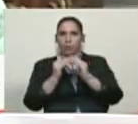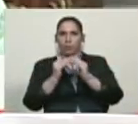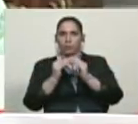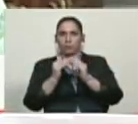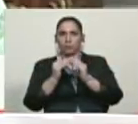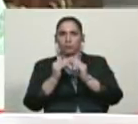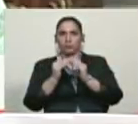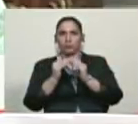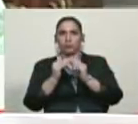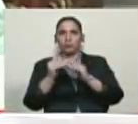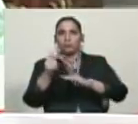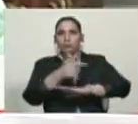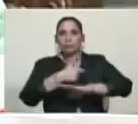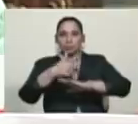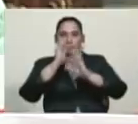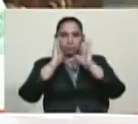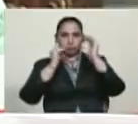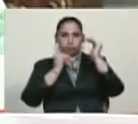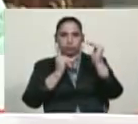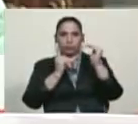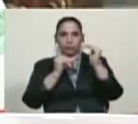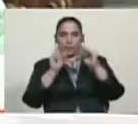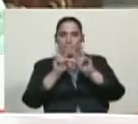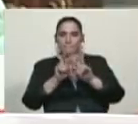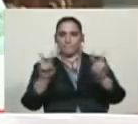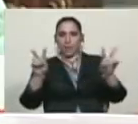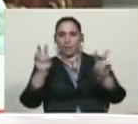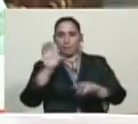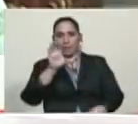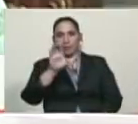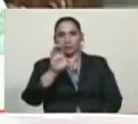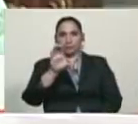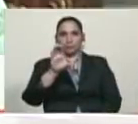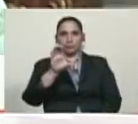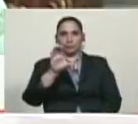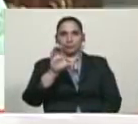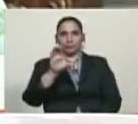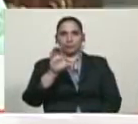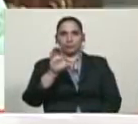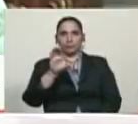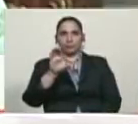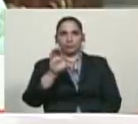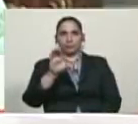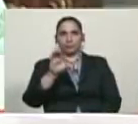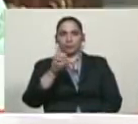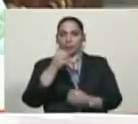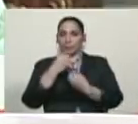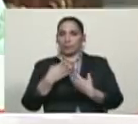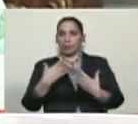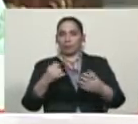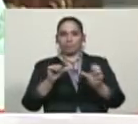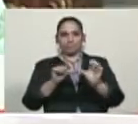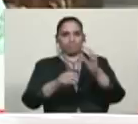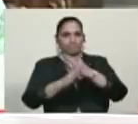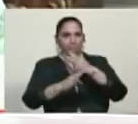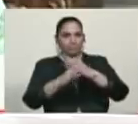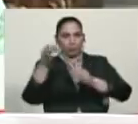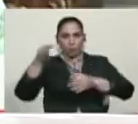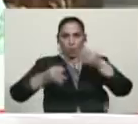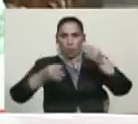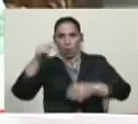el gobierno atendiendo la paz del país así que bueno vamos a seguir en estas jornadas